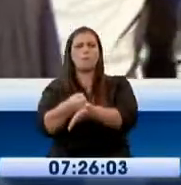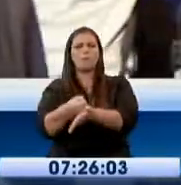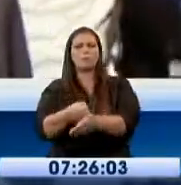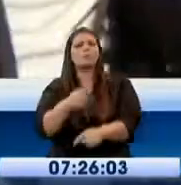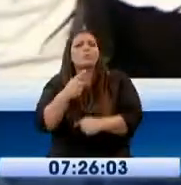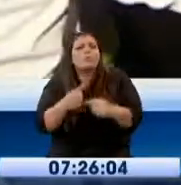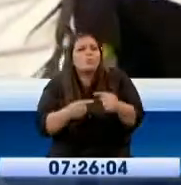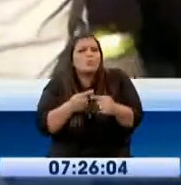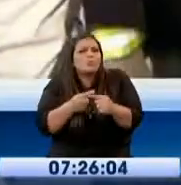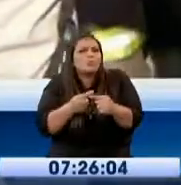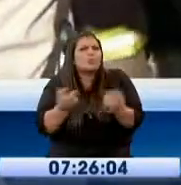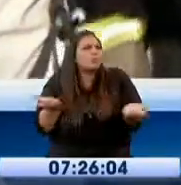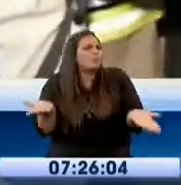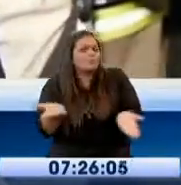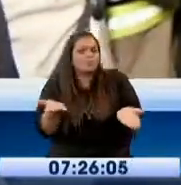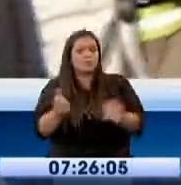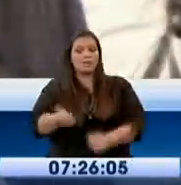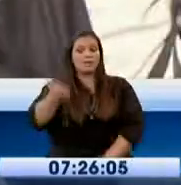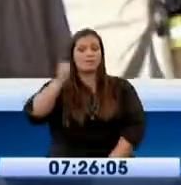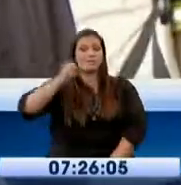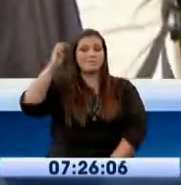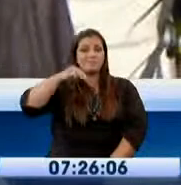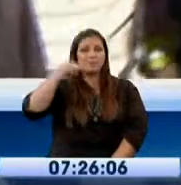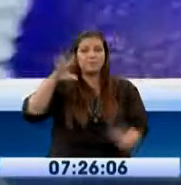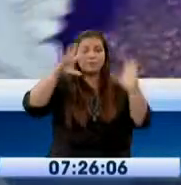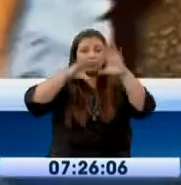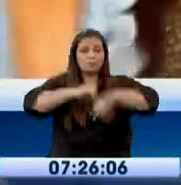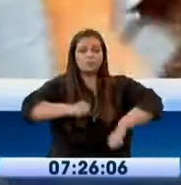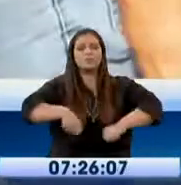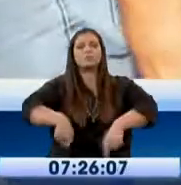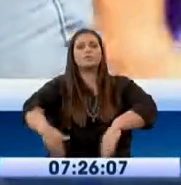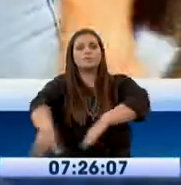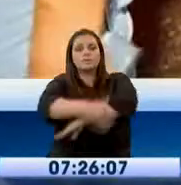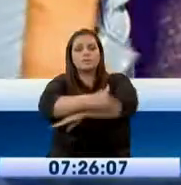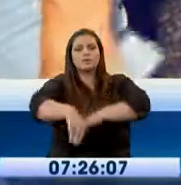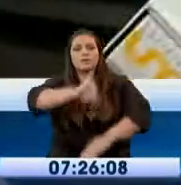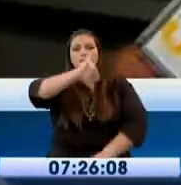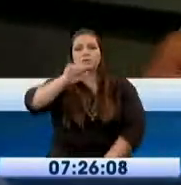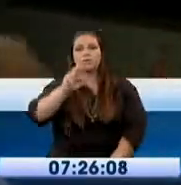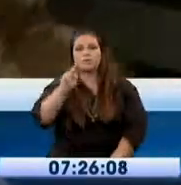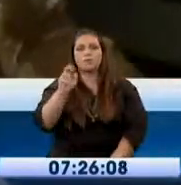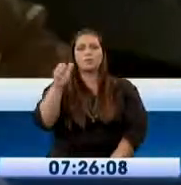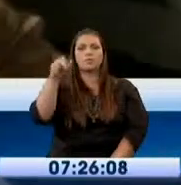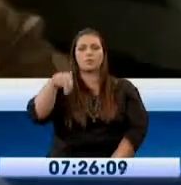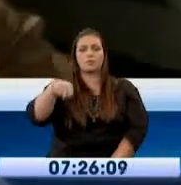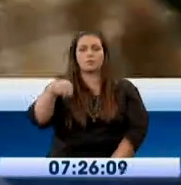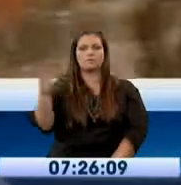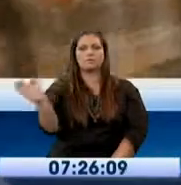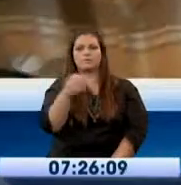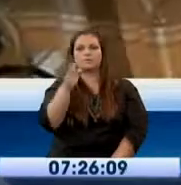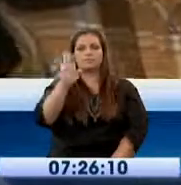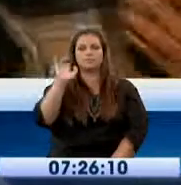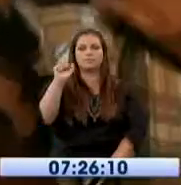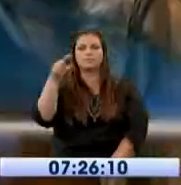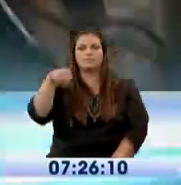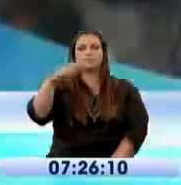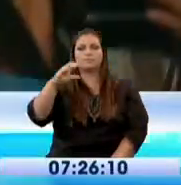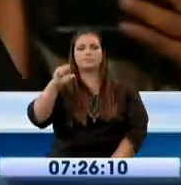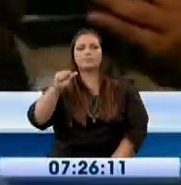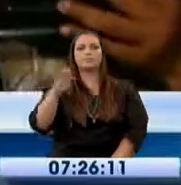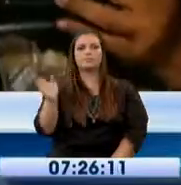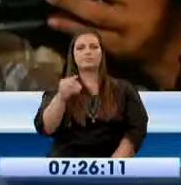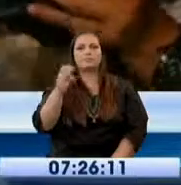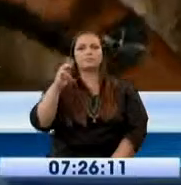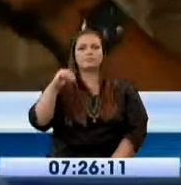avenida Juan Tancamarengo. Vemos que es una colisión múltiple con muchos vehículos. Estamos tratando de despejar la